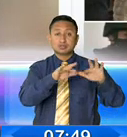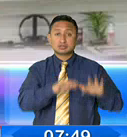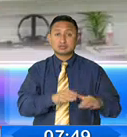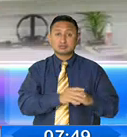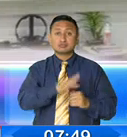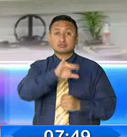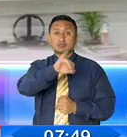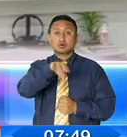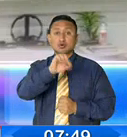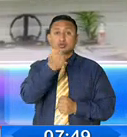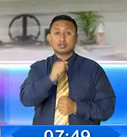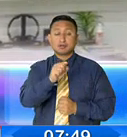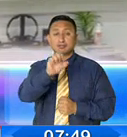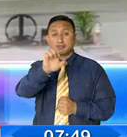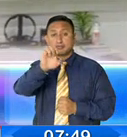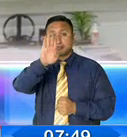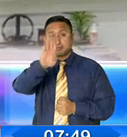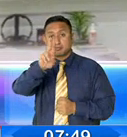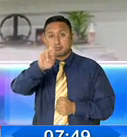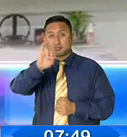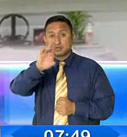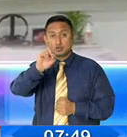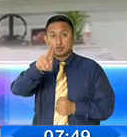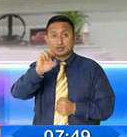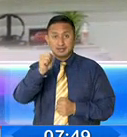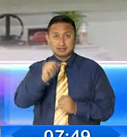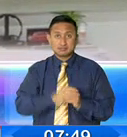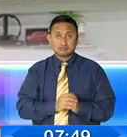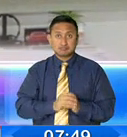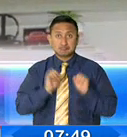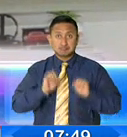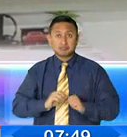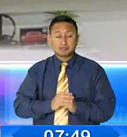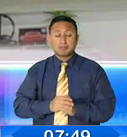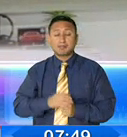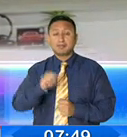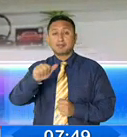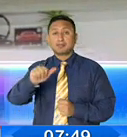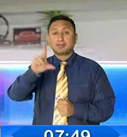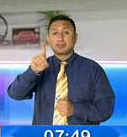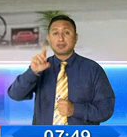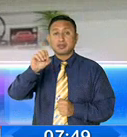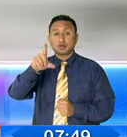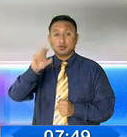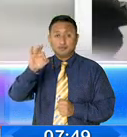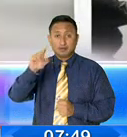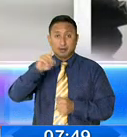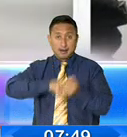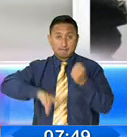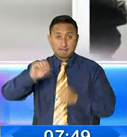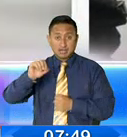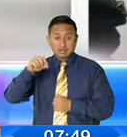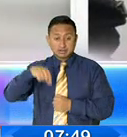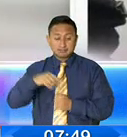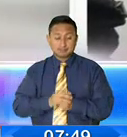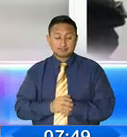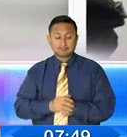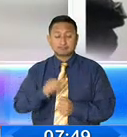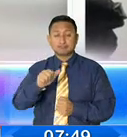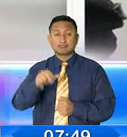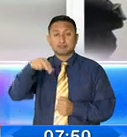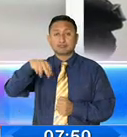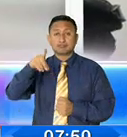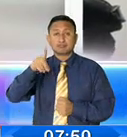Augusto Briones. En este caso también se aprehendió a Luis Adolfo B., hermano del funcionario, y Andrés L.C., quienes